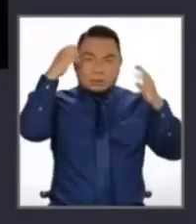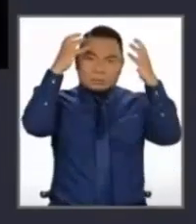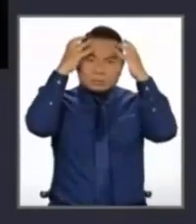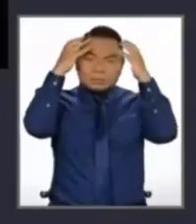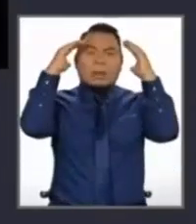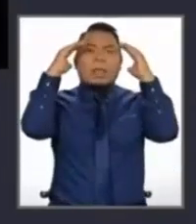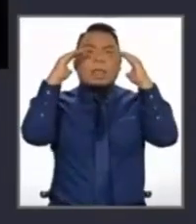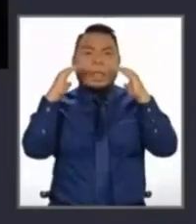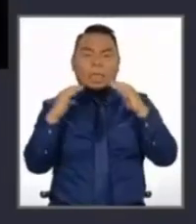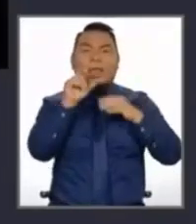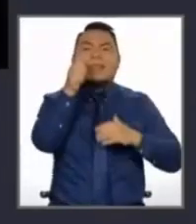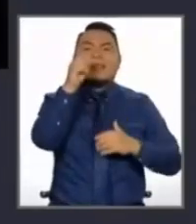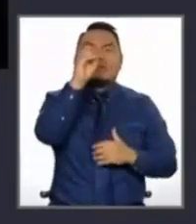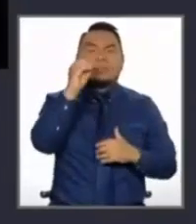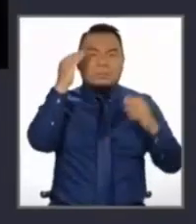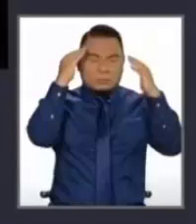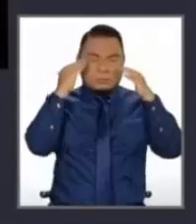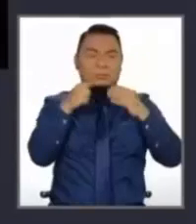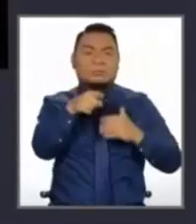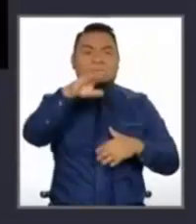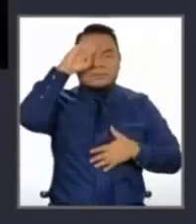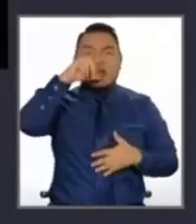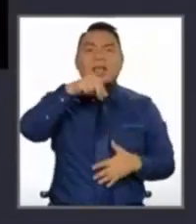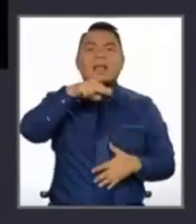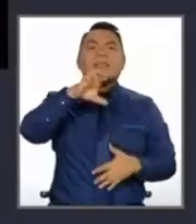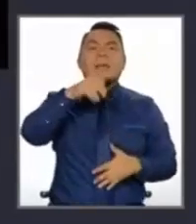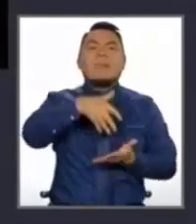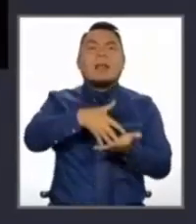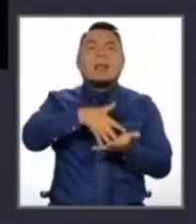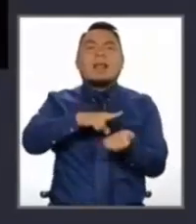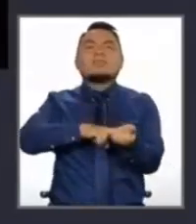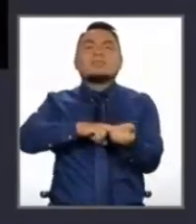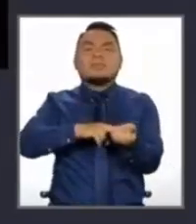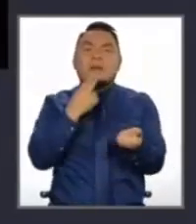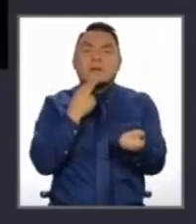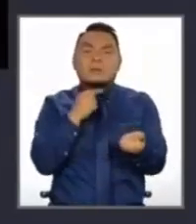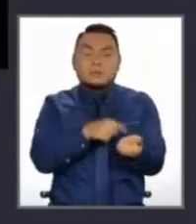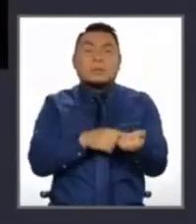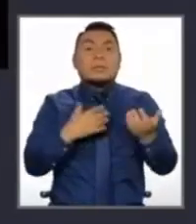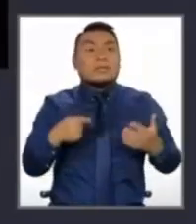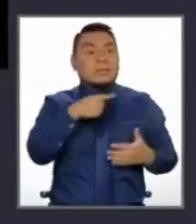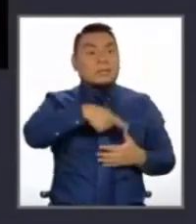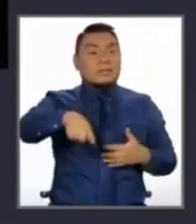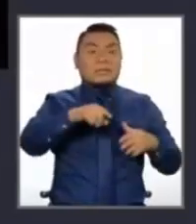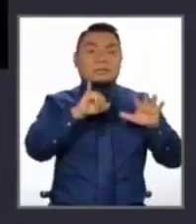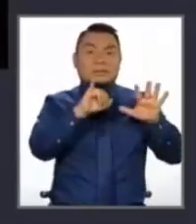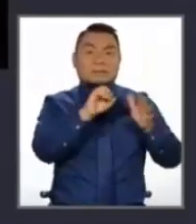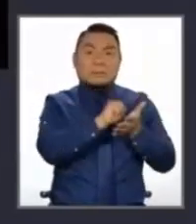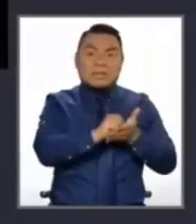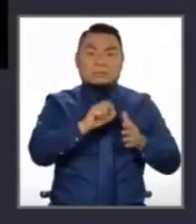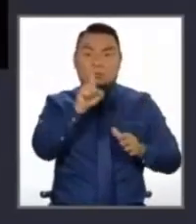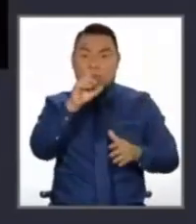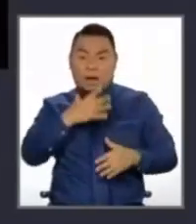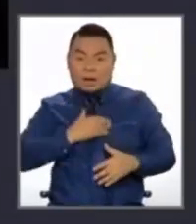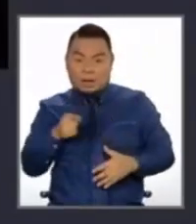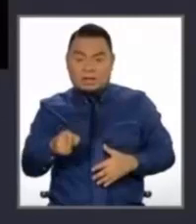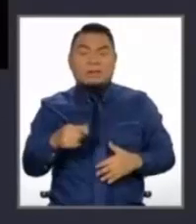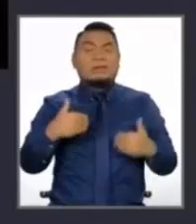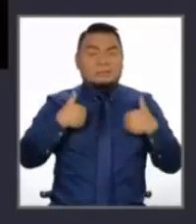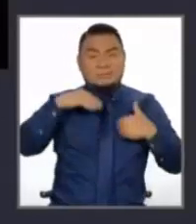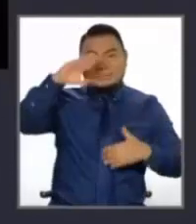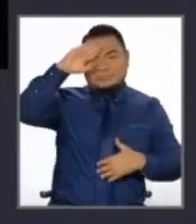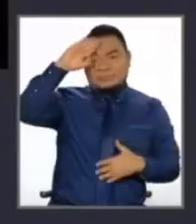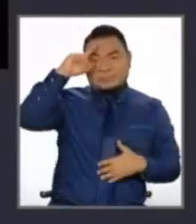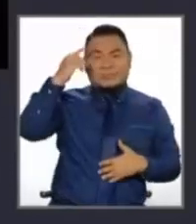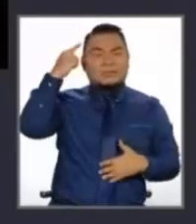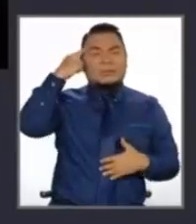cerebro cuando los niños tienen anemia y hoy el 60% de los niños de 6 meses a 1 año tienen anemia. ¿No hay